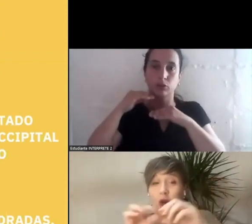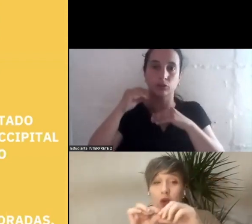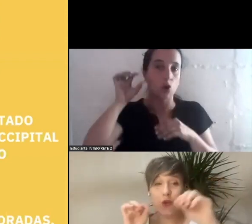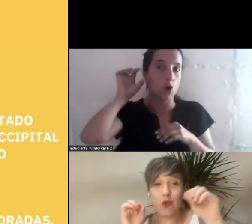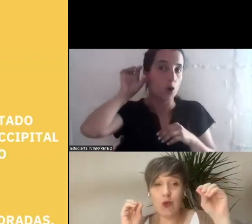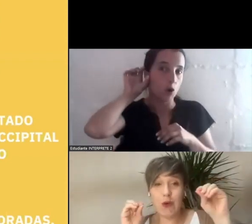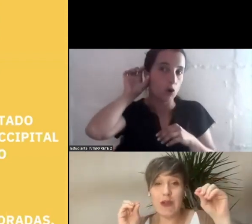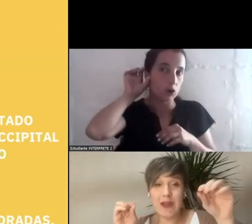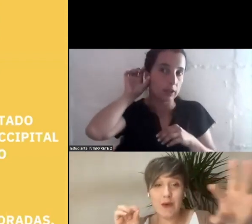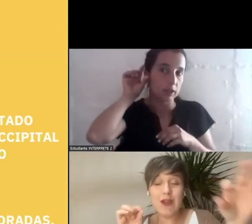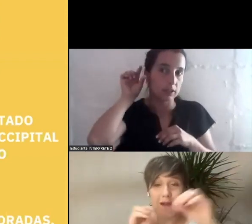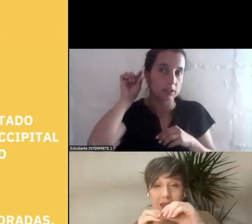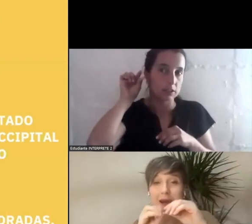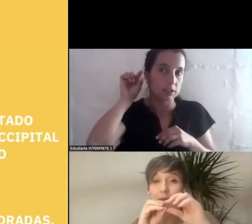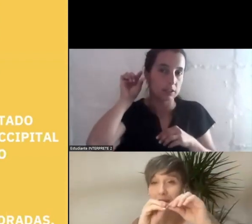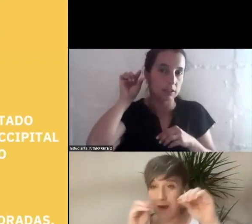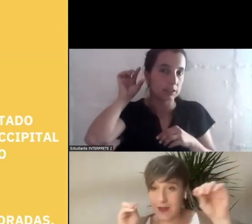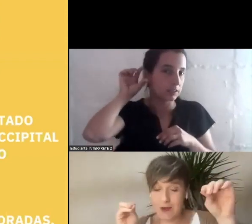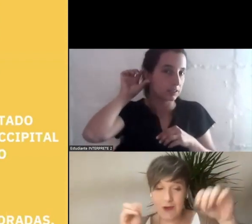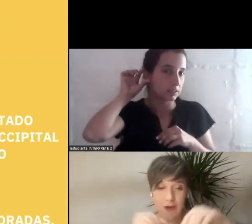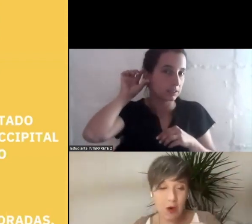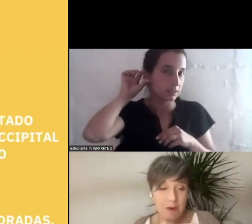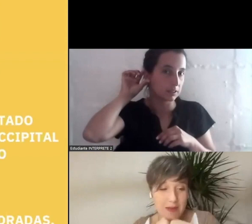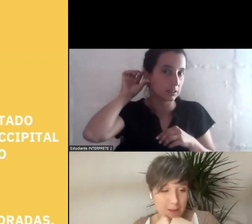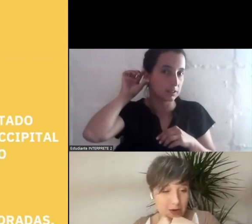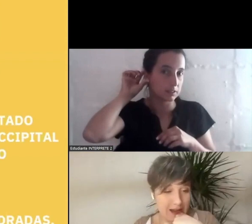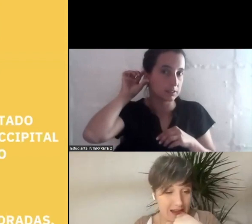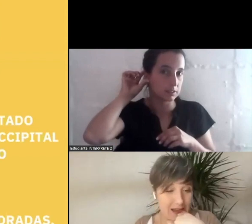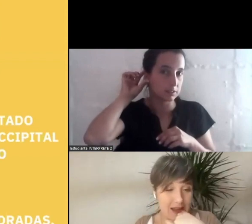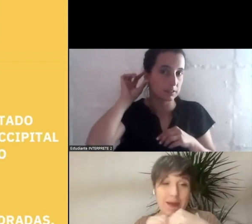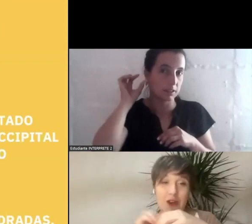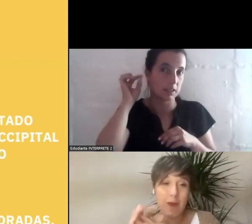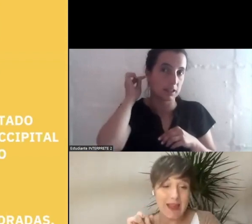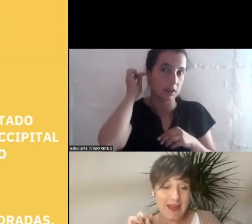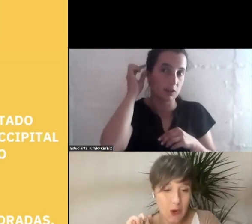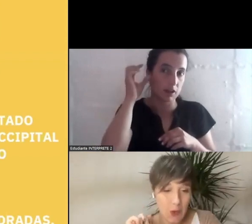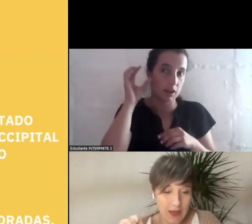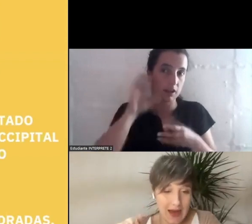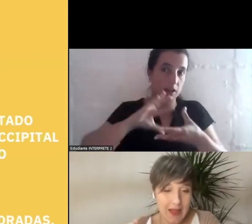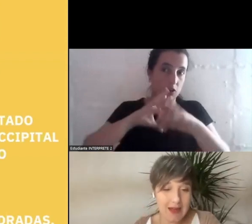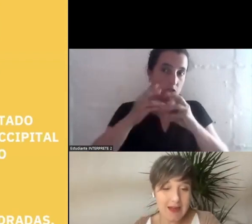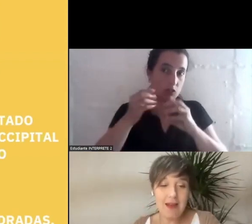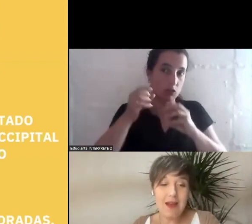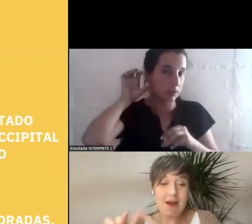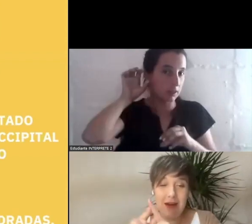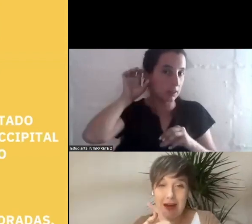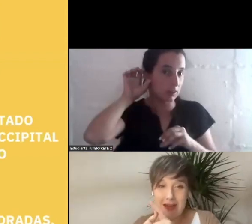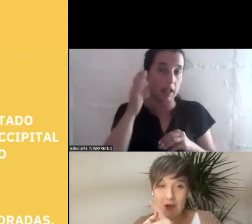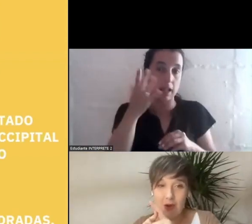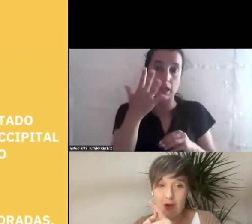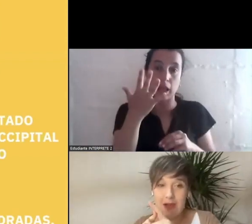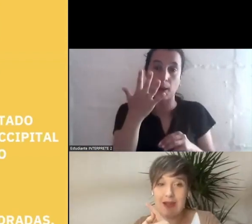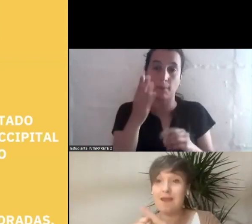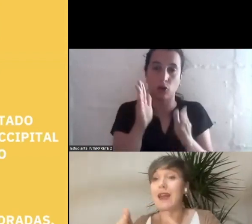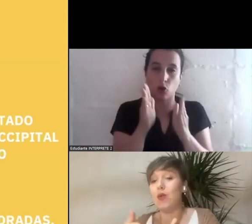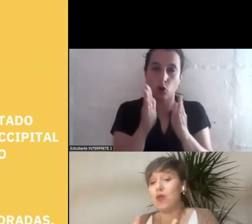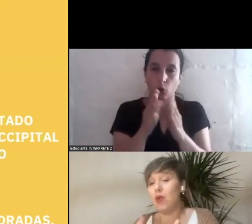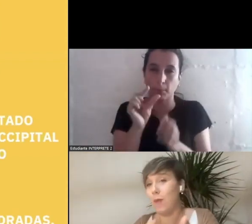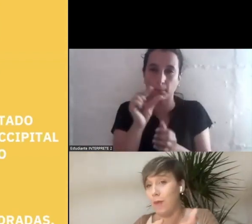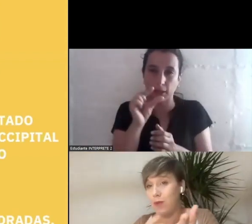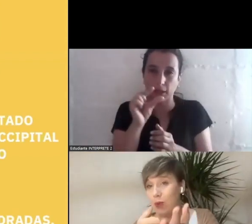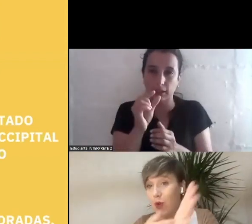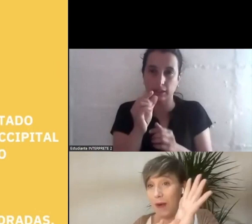lóbulo, los conductos auditivos, si es verdad, más finitos, como comentábamos antes, manos pequeñas y cuadradas, falanges cortas,